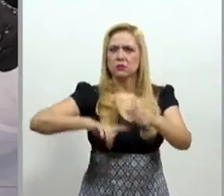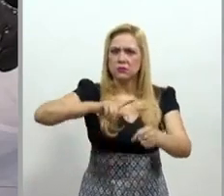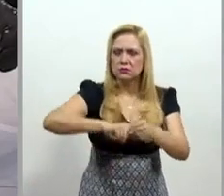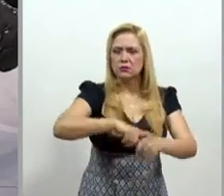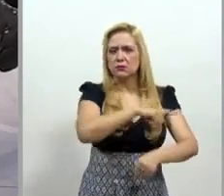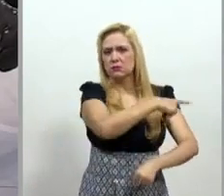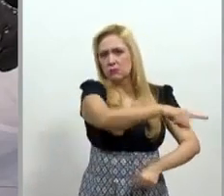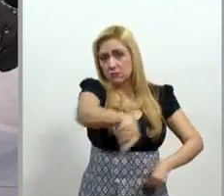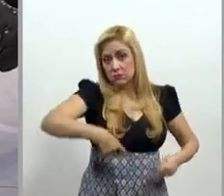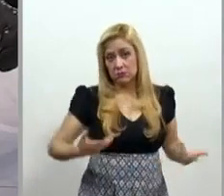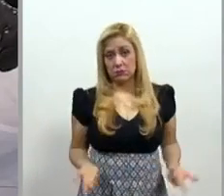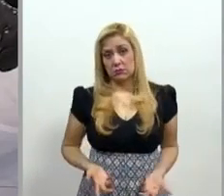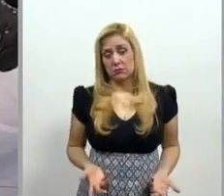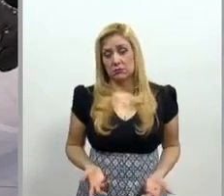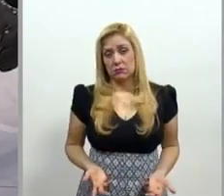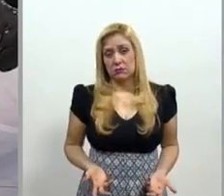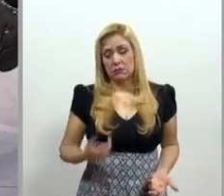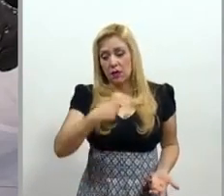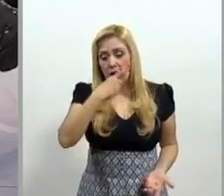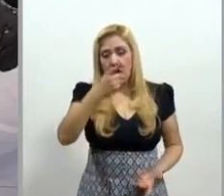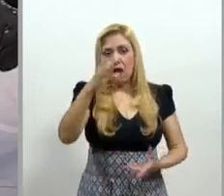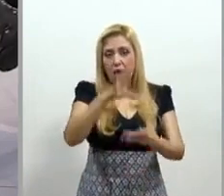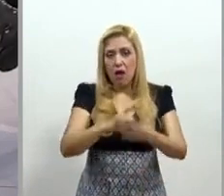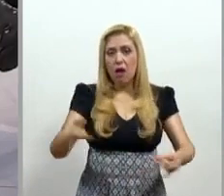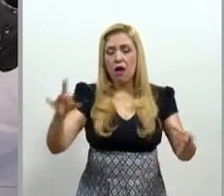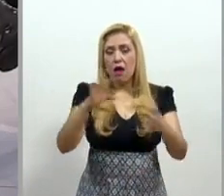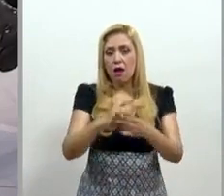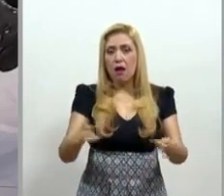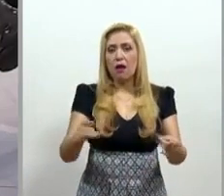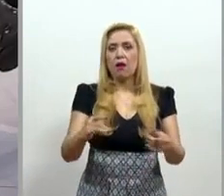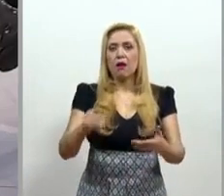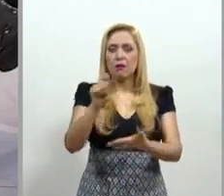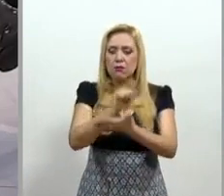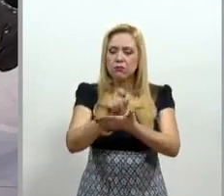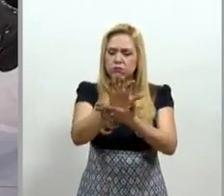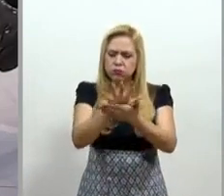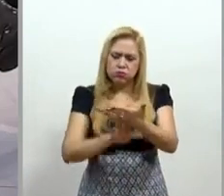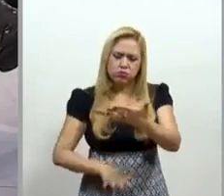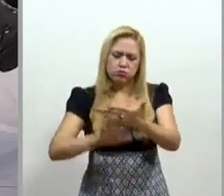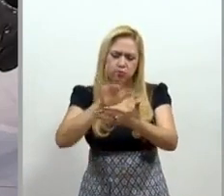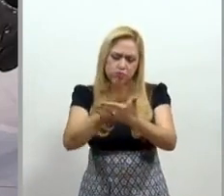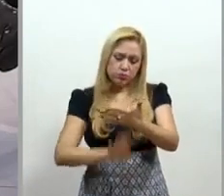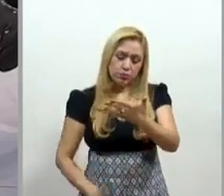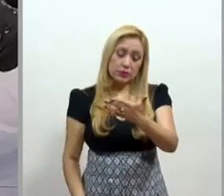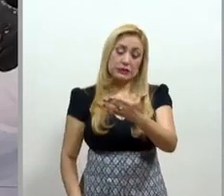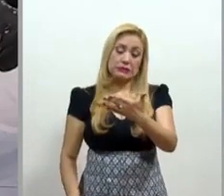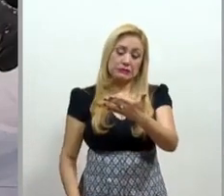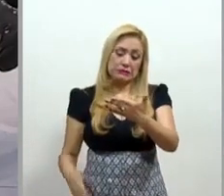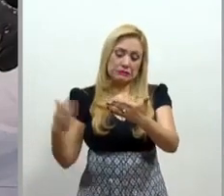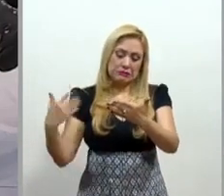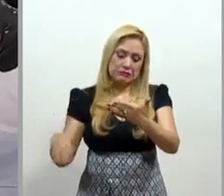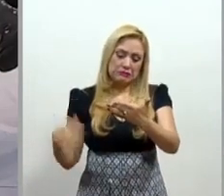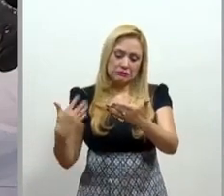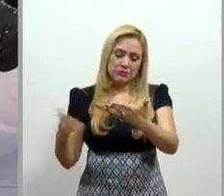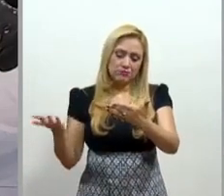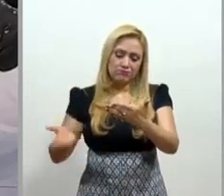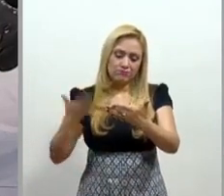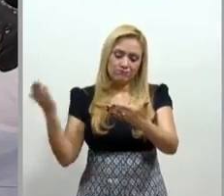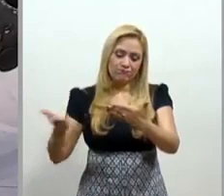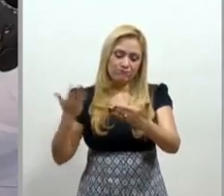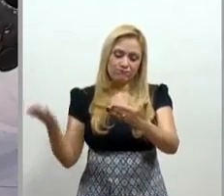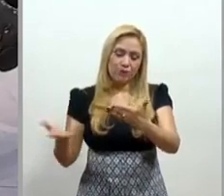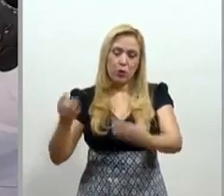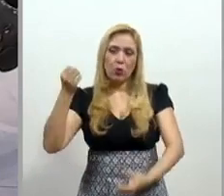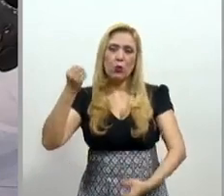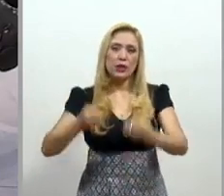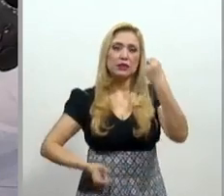hemos platicado a lo largo de este programa, las notas que presenta son sumamente particulares y que no dan cuenta de un juicio